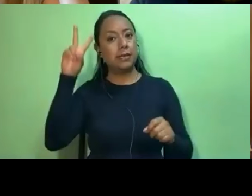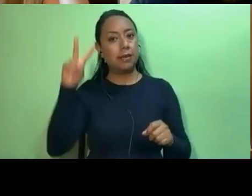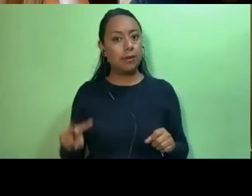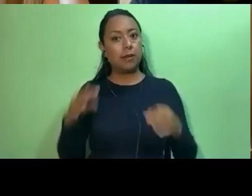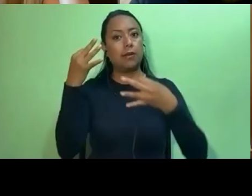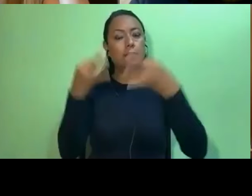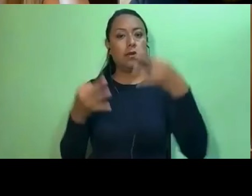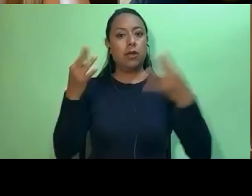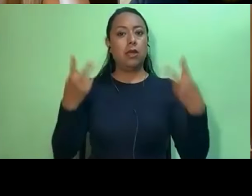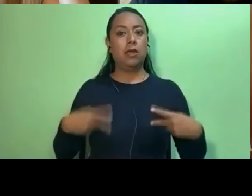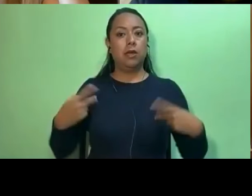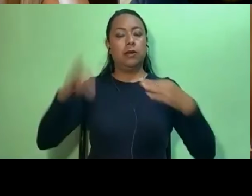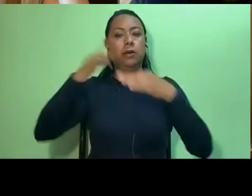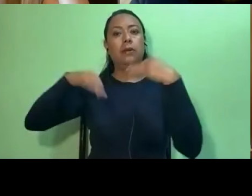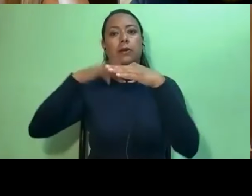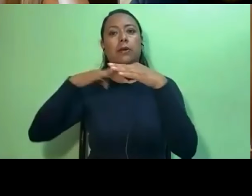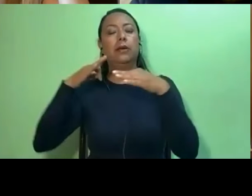contribuyentes.